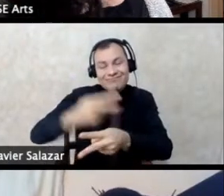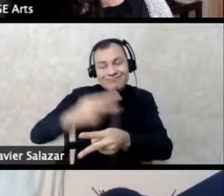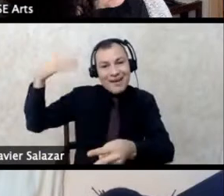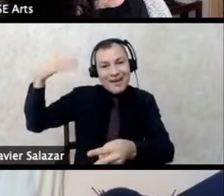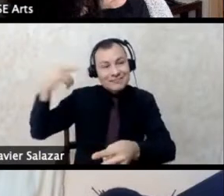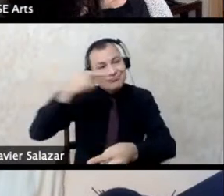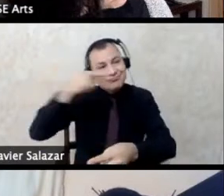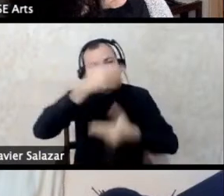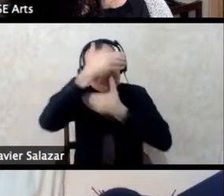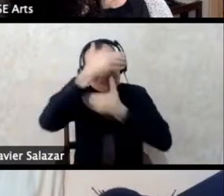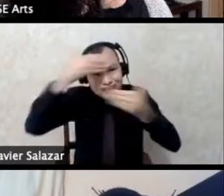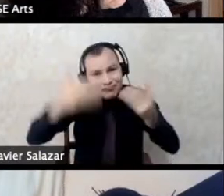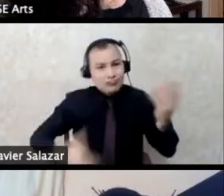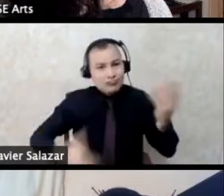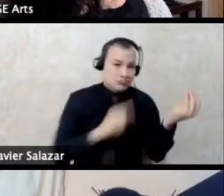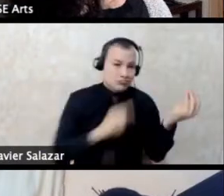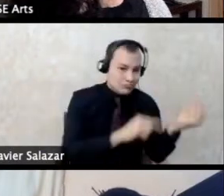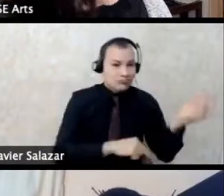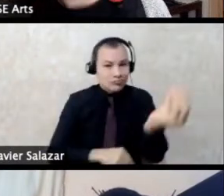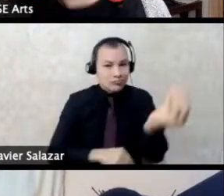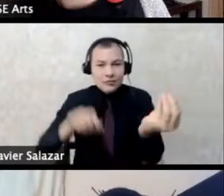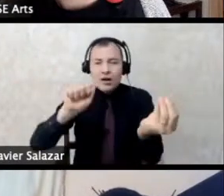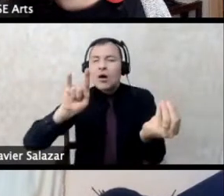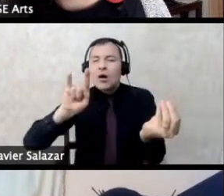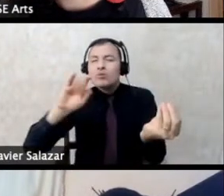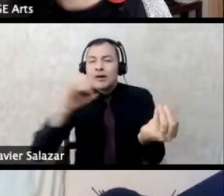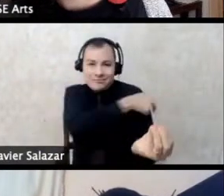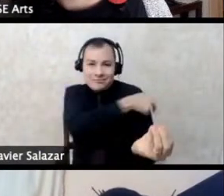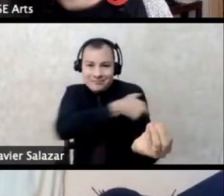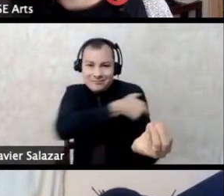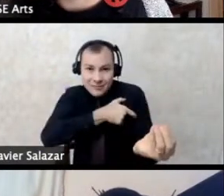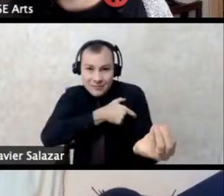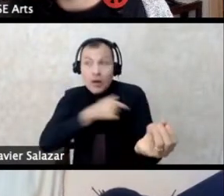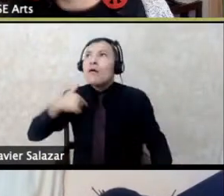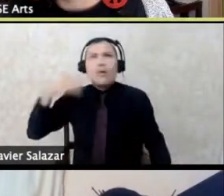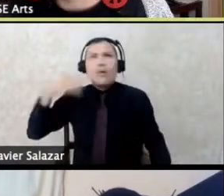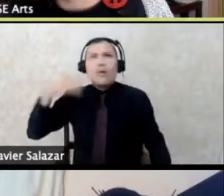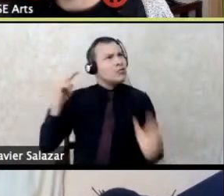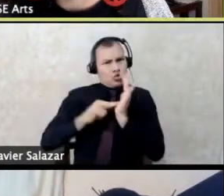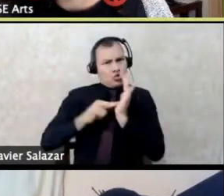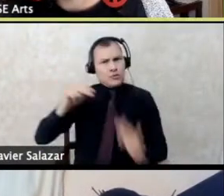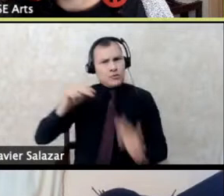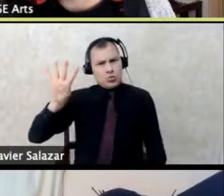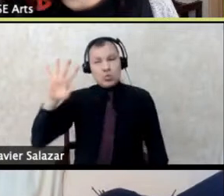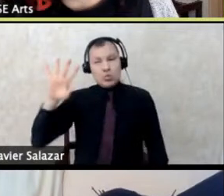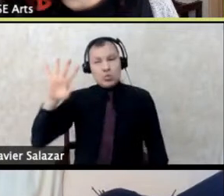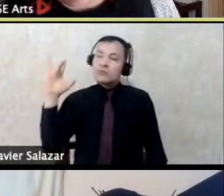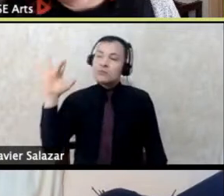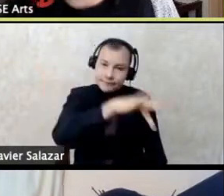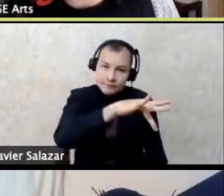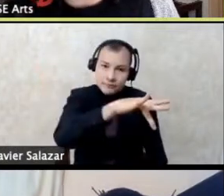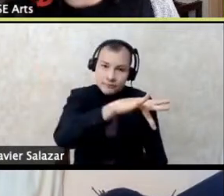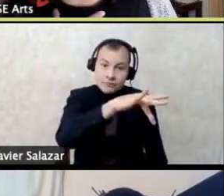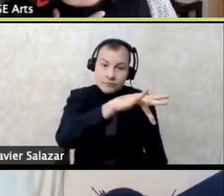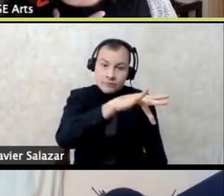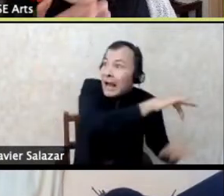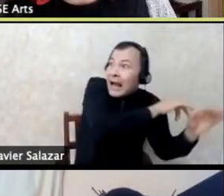de una toma guerrillera, una toma paramilitar que hubo, guerrillera. As a matter of fact, the territory where I